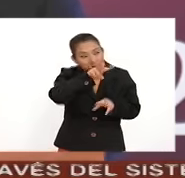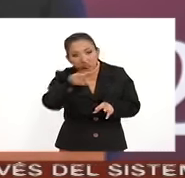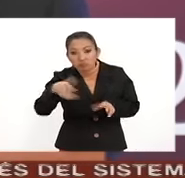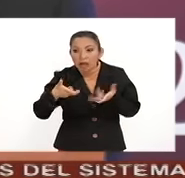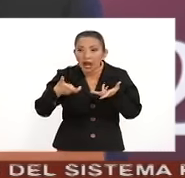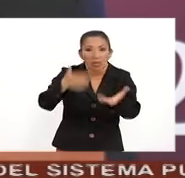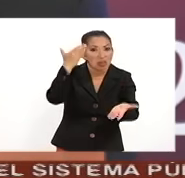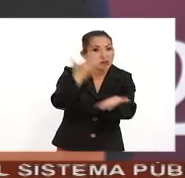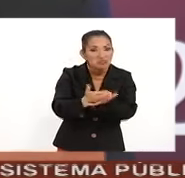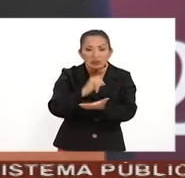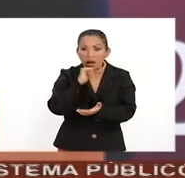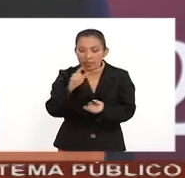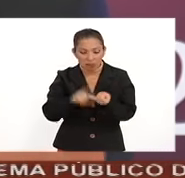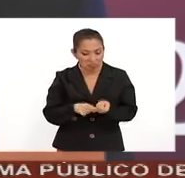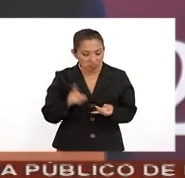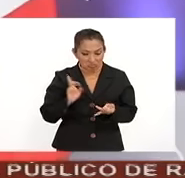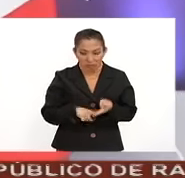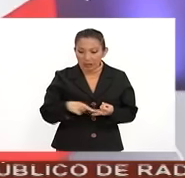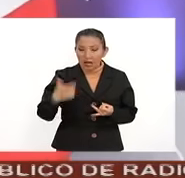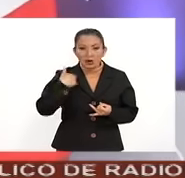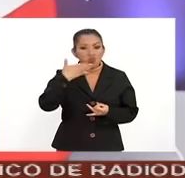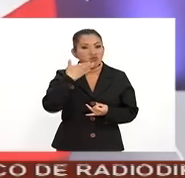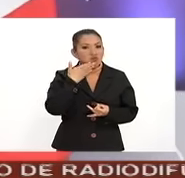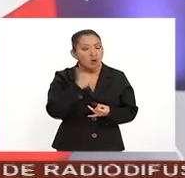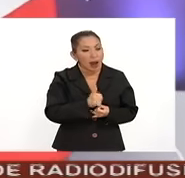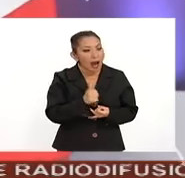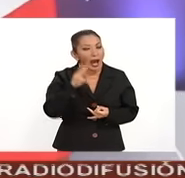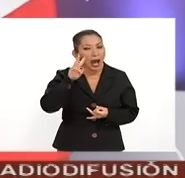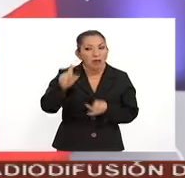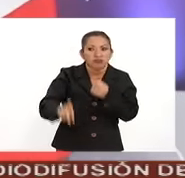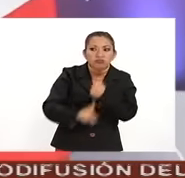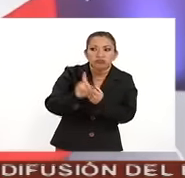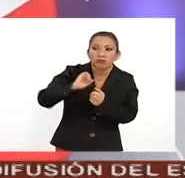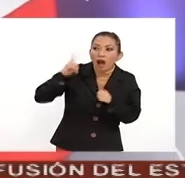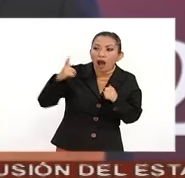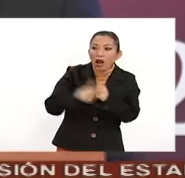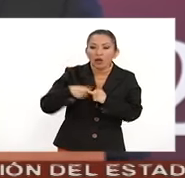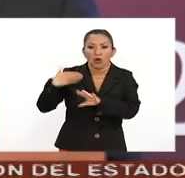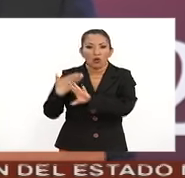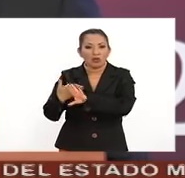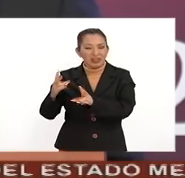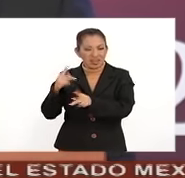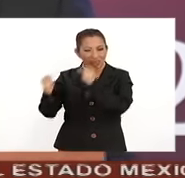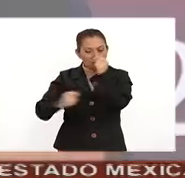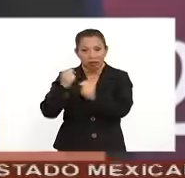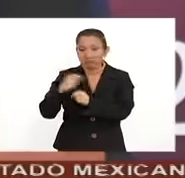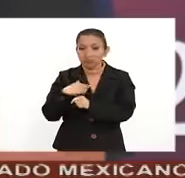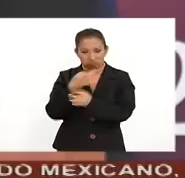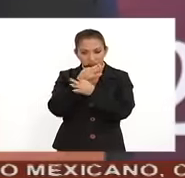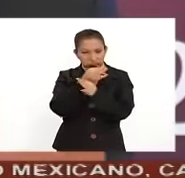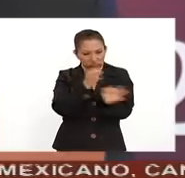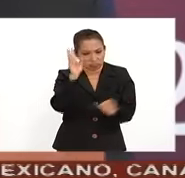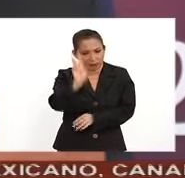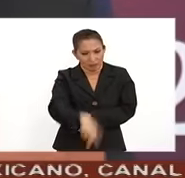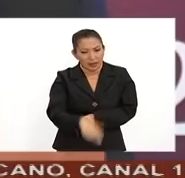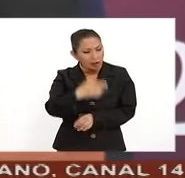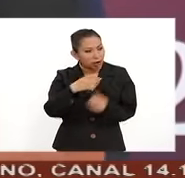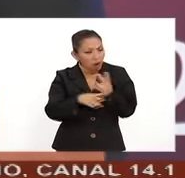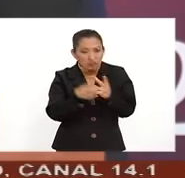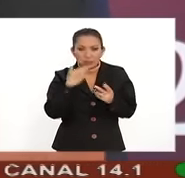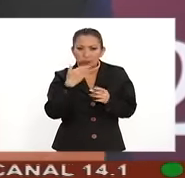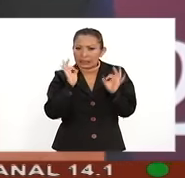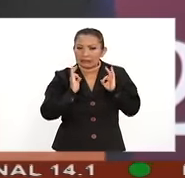carreteras tomadas, que no tenemos ningún incidente contra centros comerciales. Entonces pueden llevar la noticia de que las cosas están